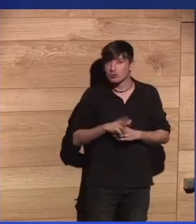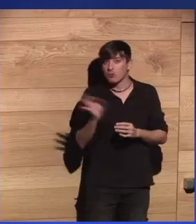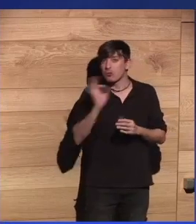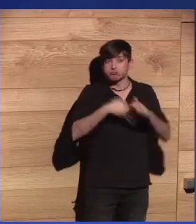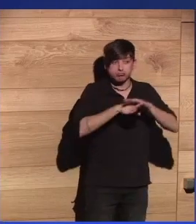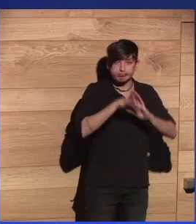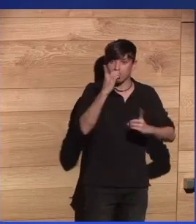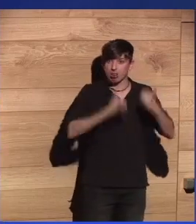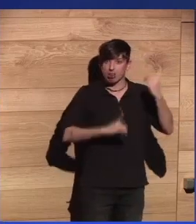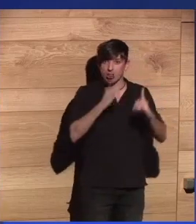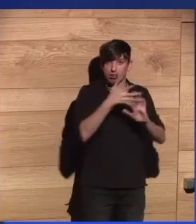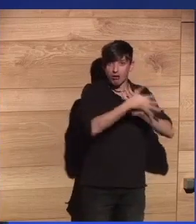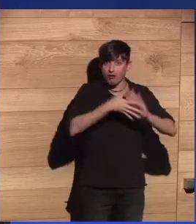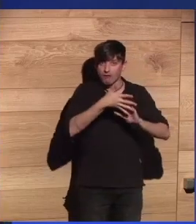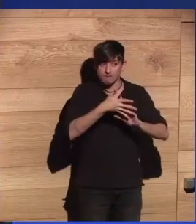seguimos hablando